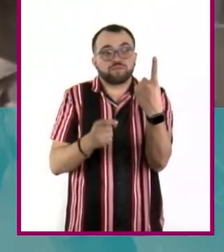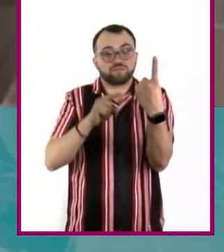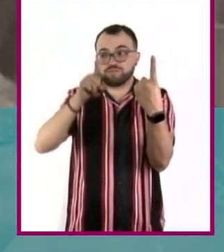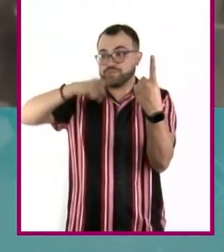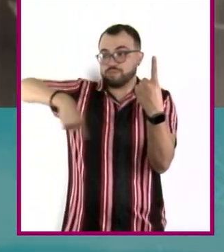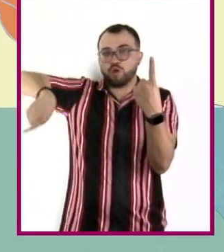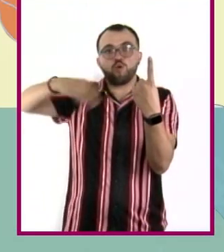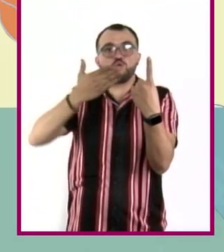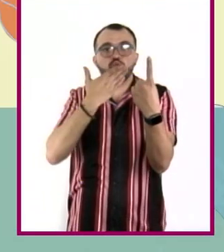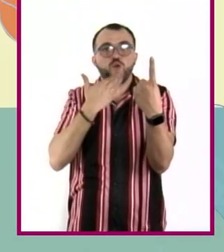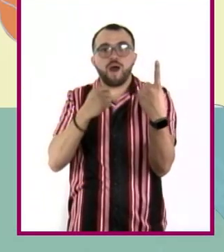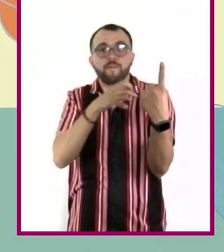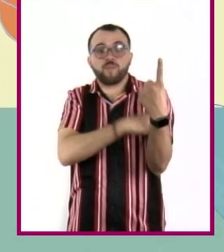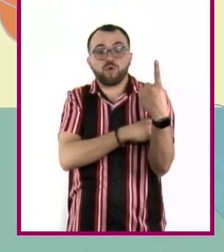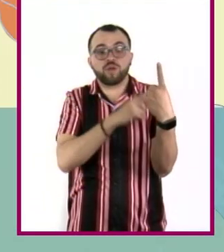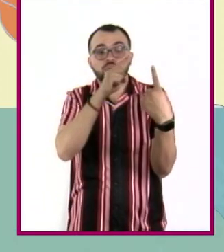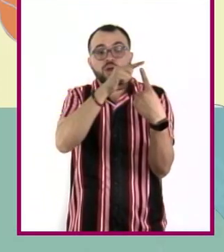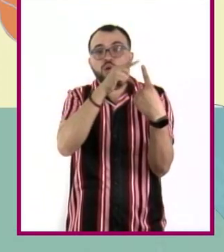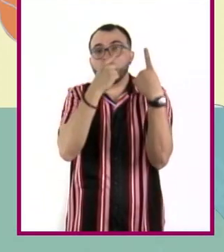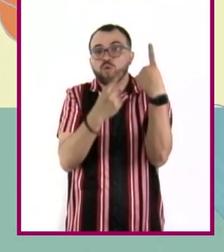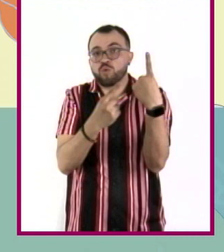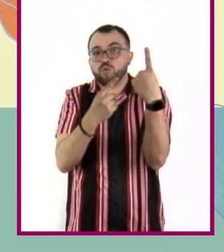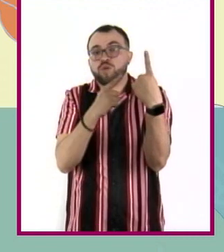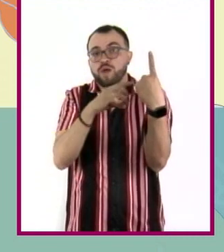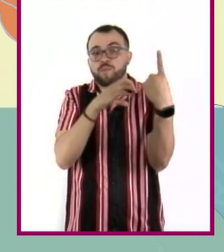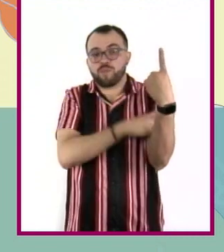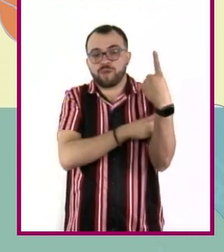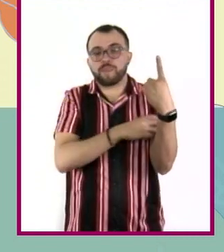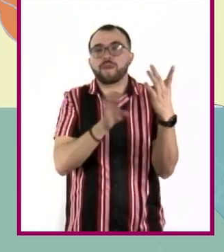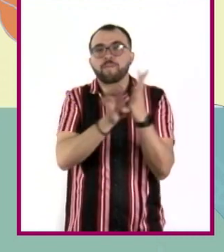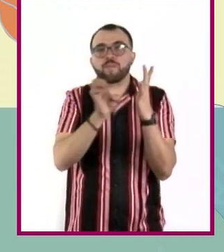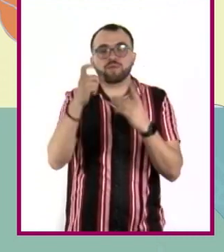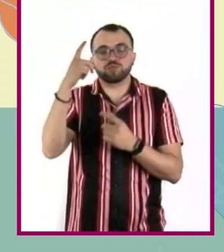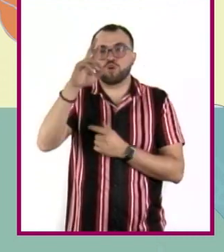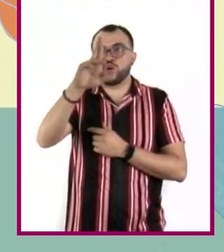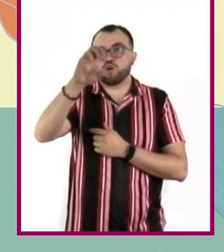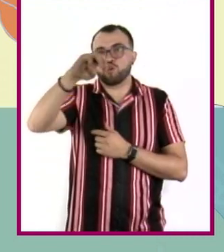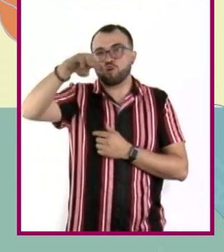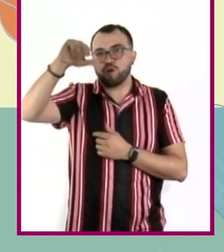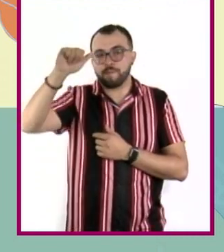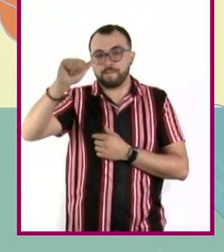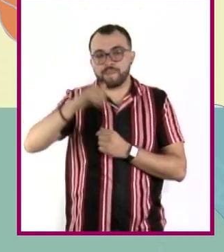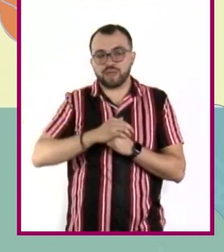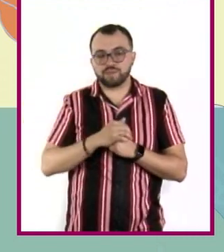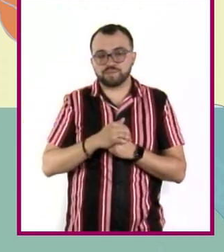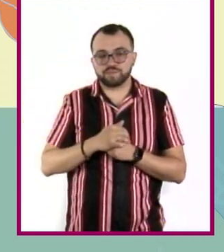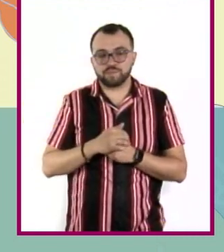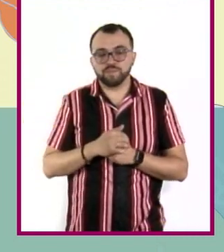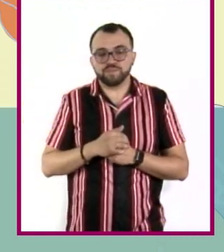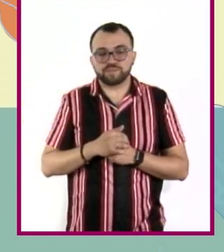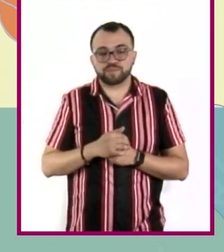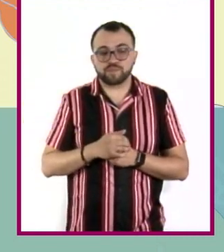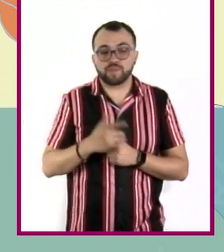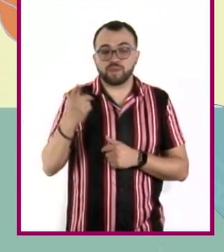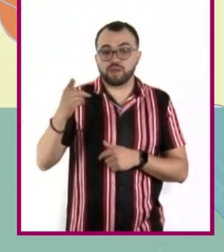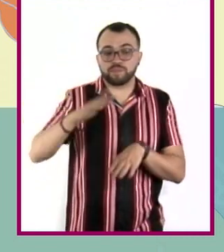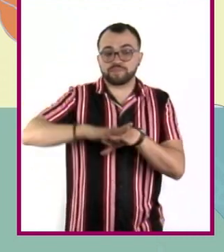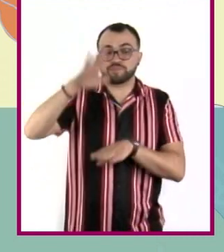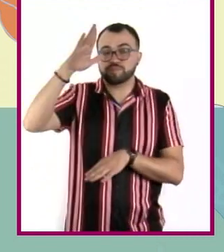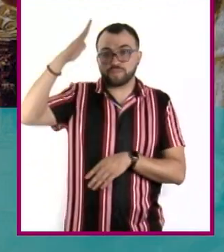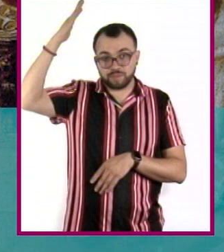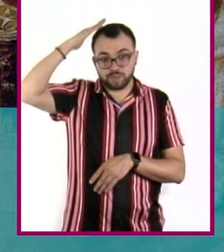agentes internacionales. El ejemplo clásico es el Imperio Romano, donde los territorios y unidades políticas